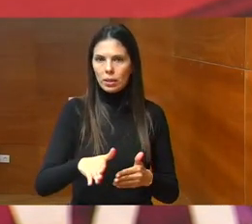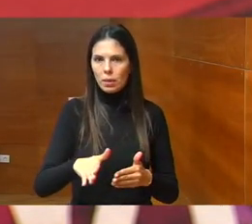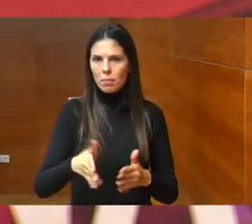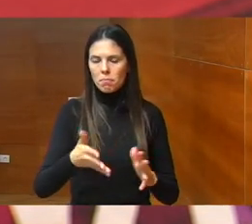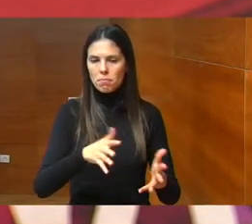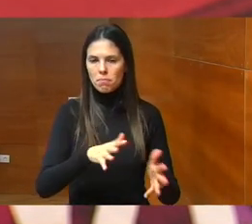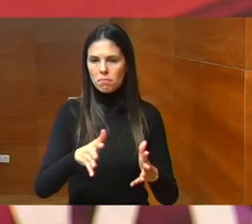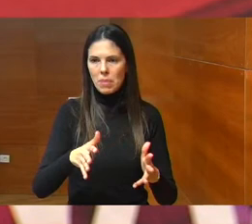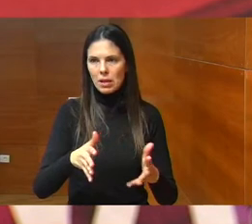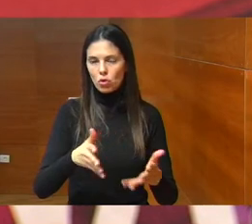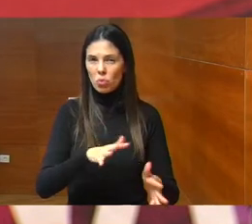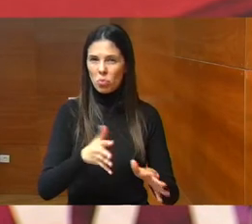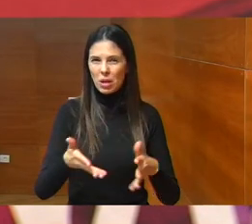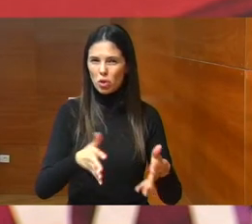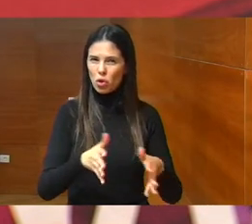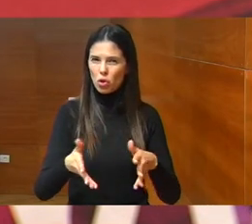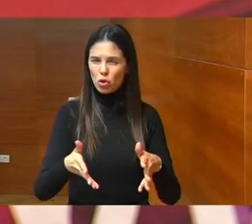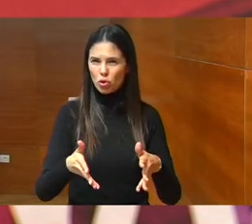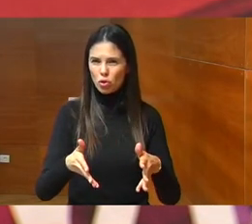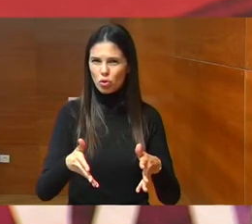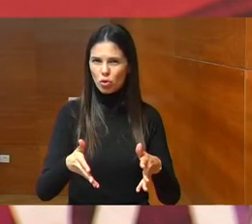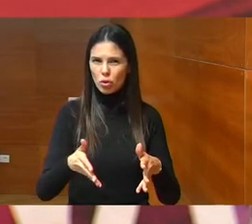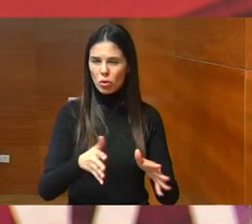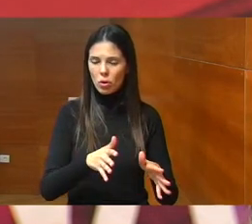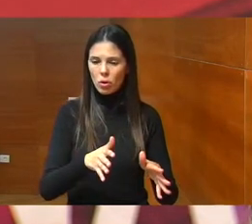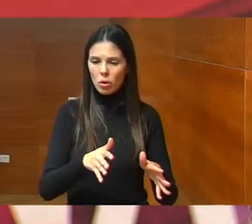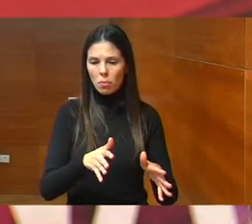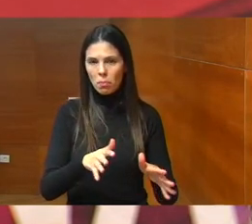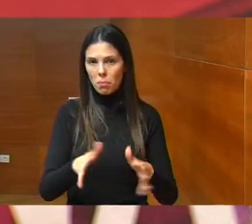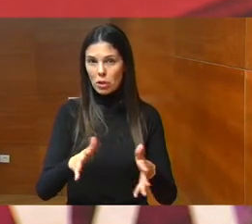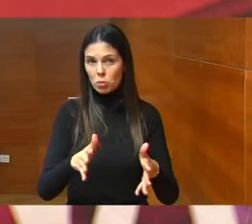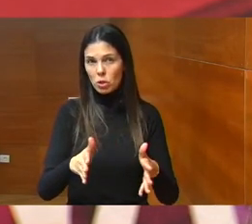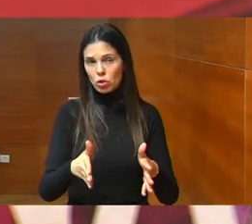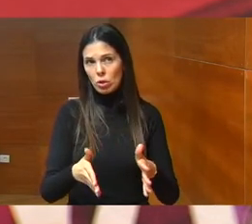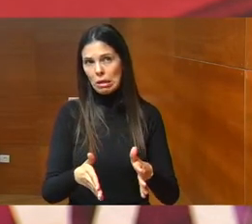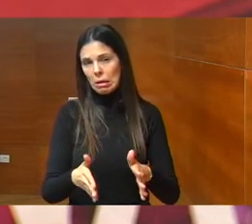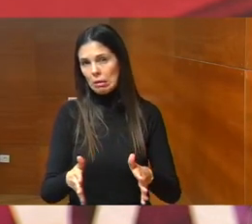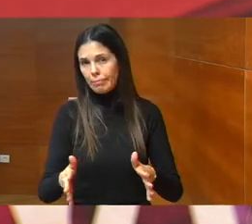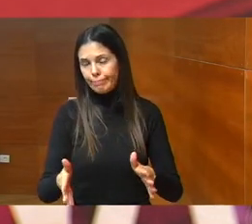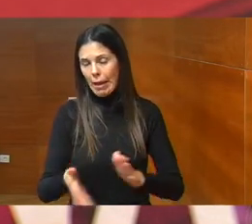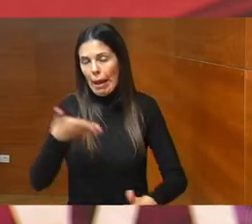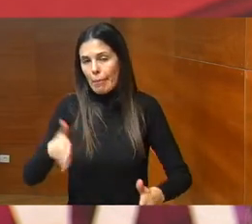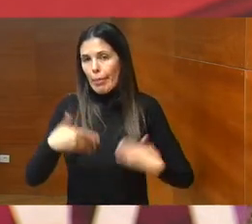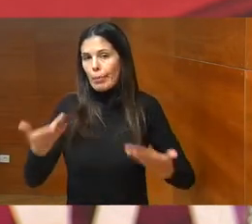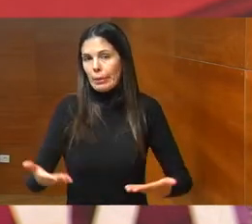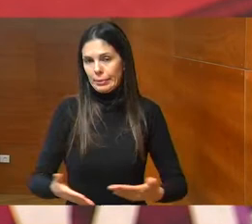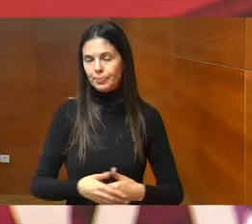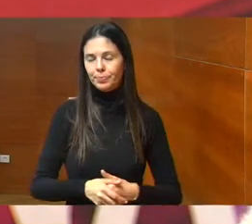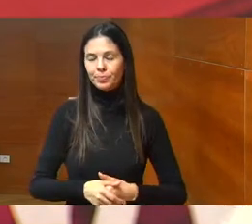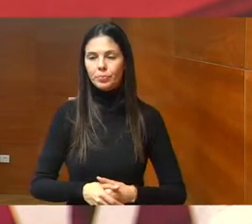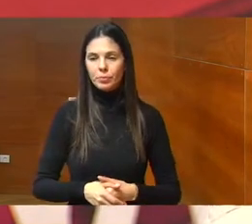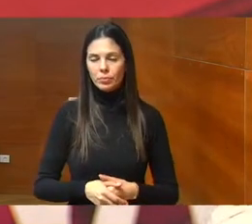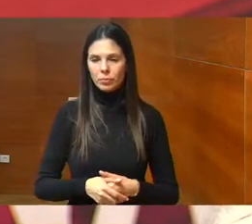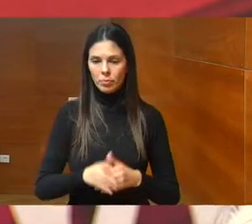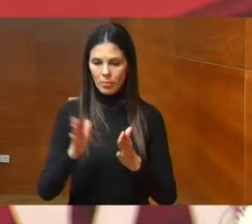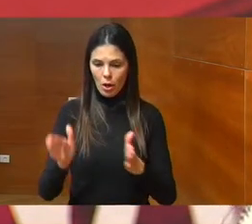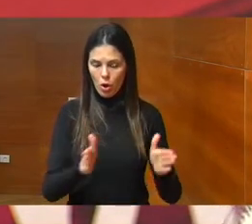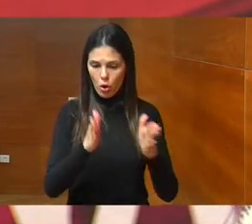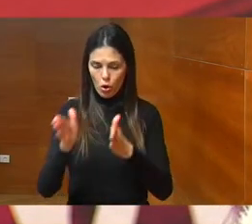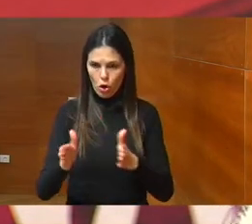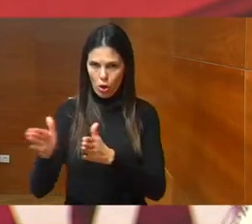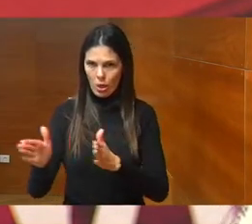más o menos más o menos rápida bueno por seguir un poco orden pero